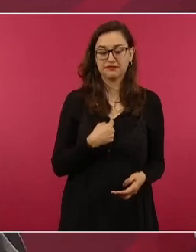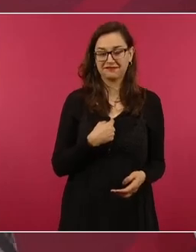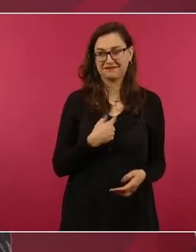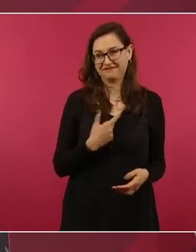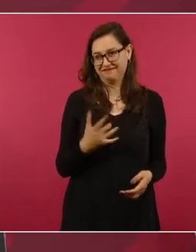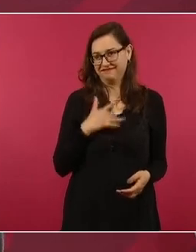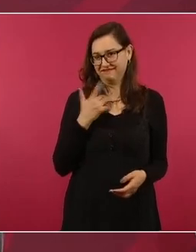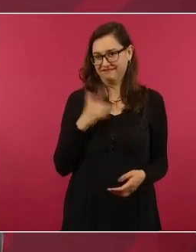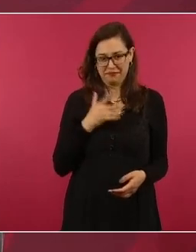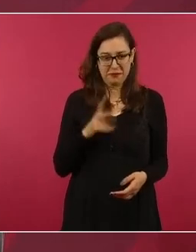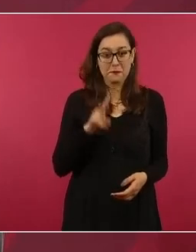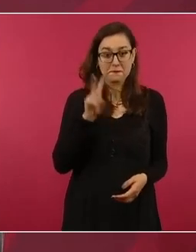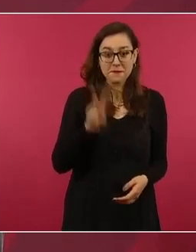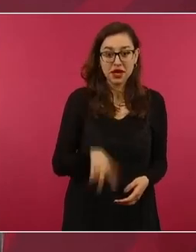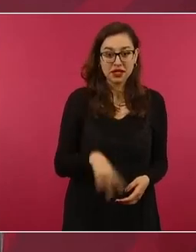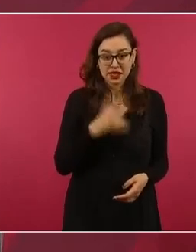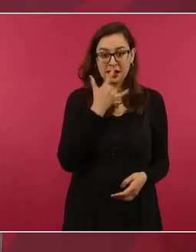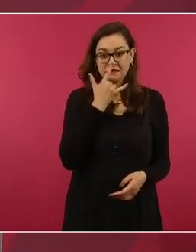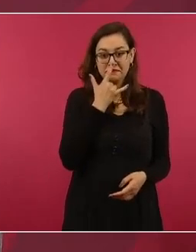extraño